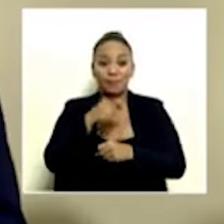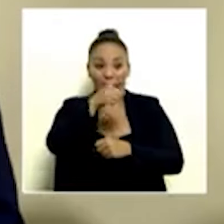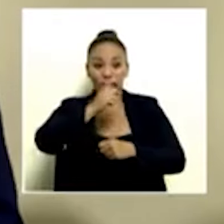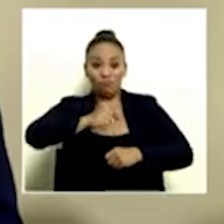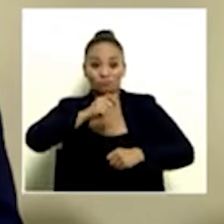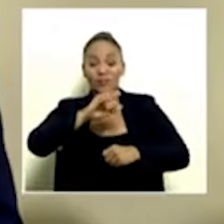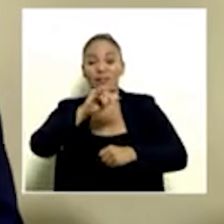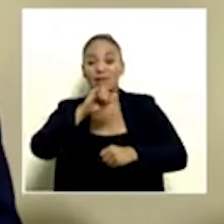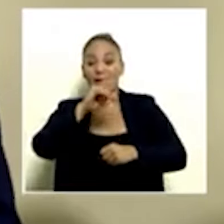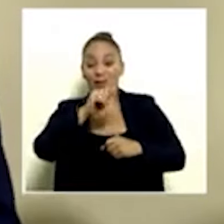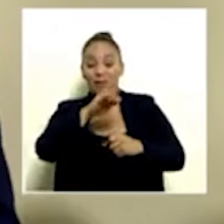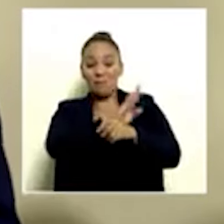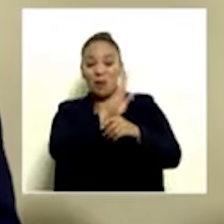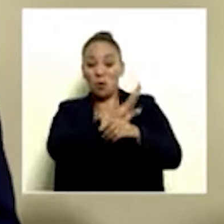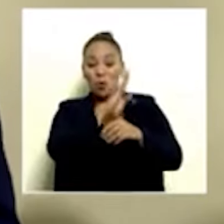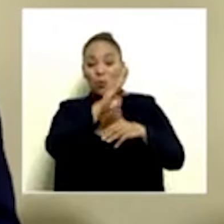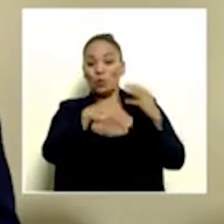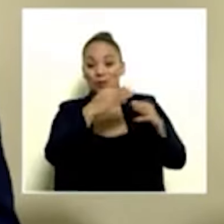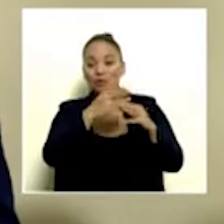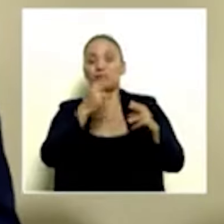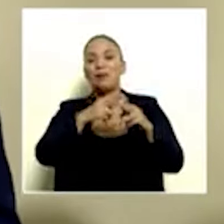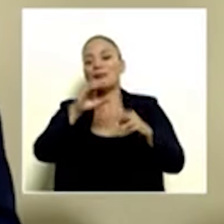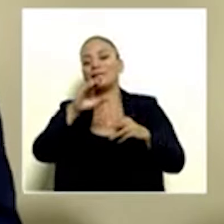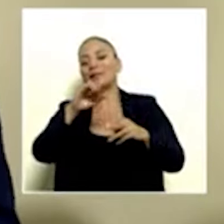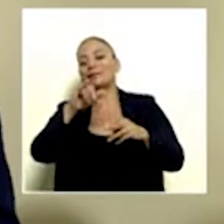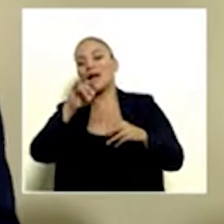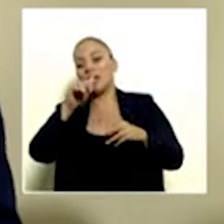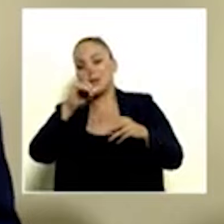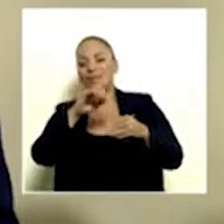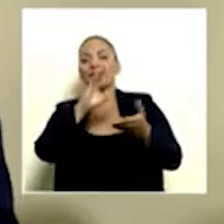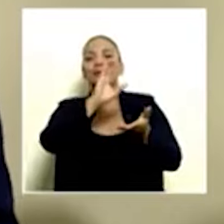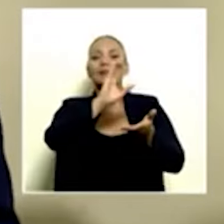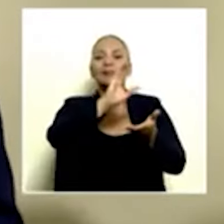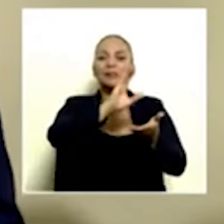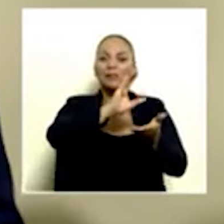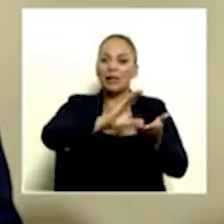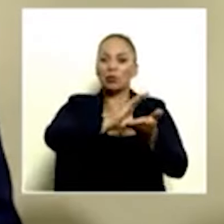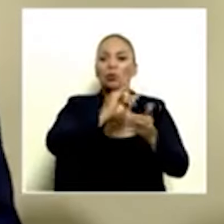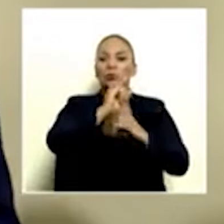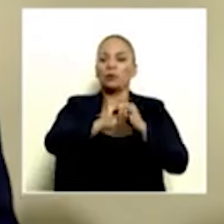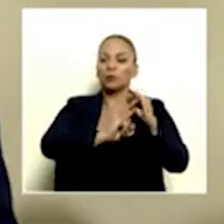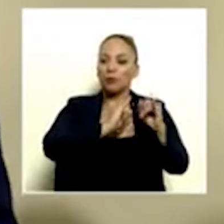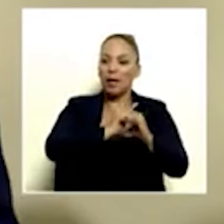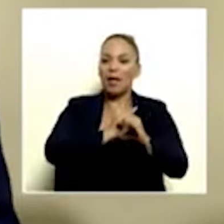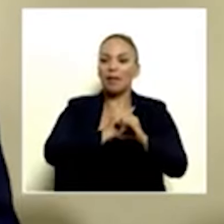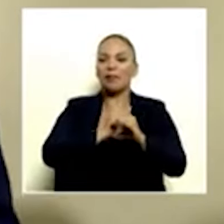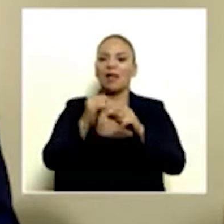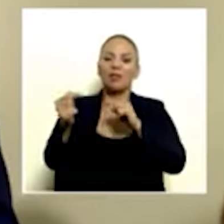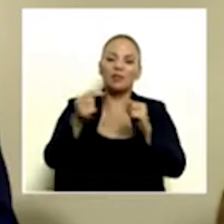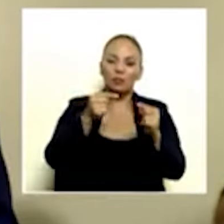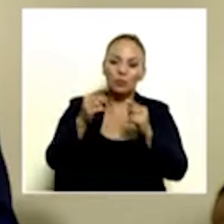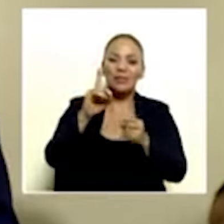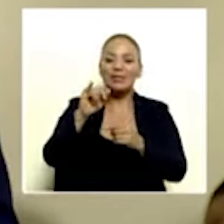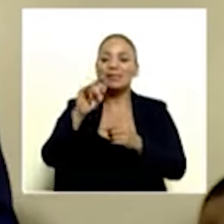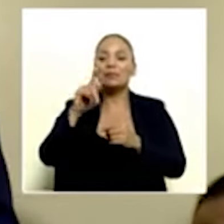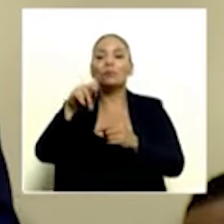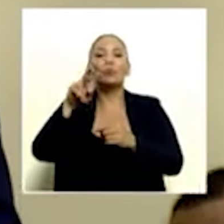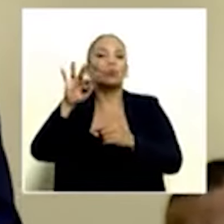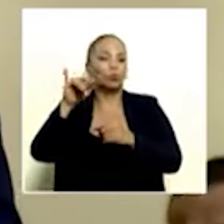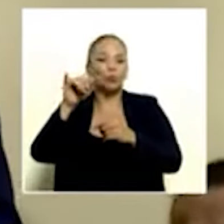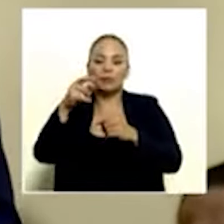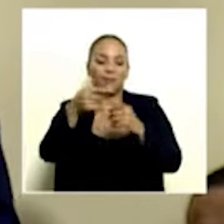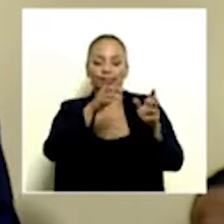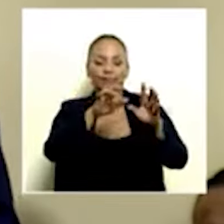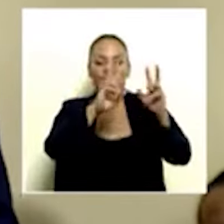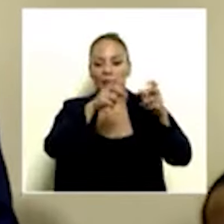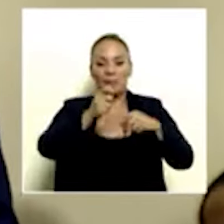el Banco Mundial, se llama CIADI, que es el Centro Internacional de Disputas, de Arbitraje de Disputas, etc.